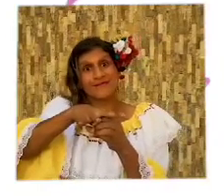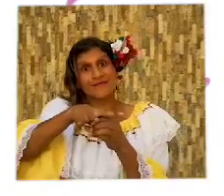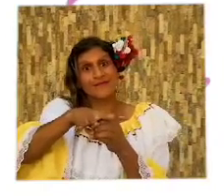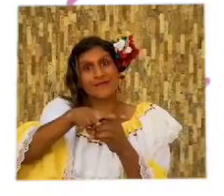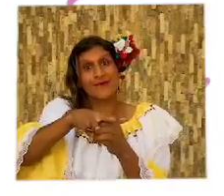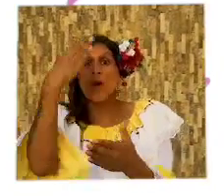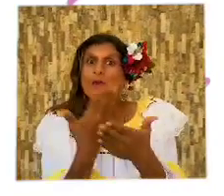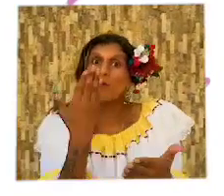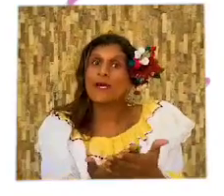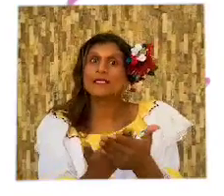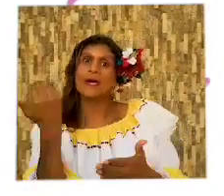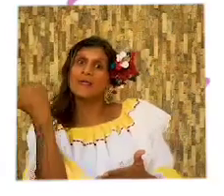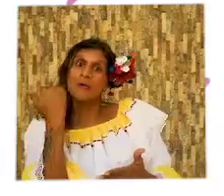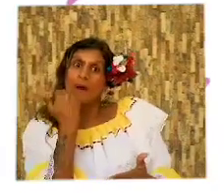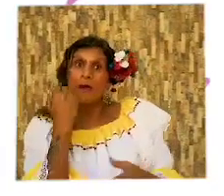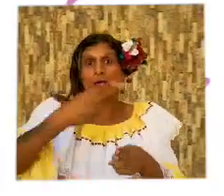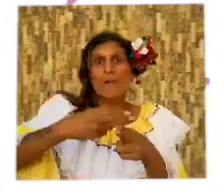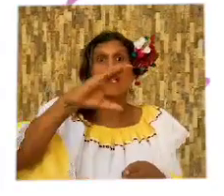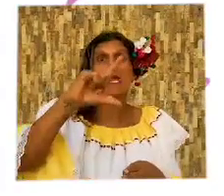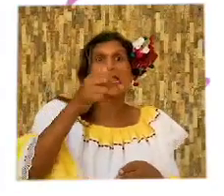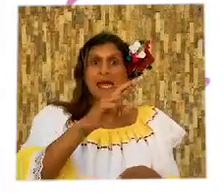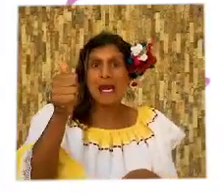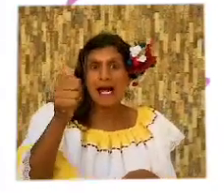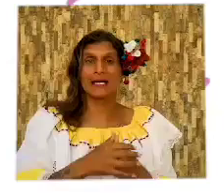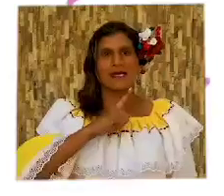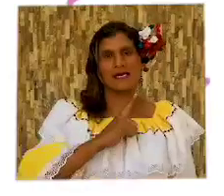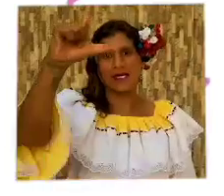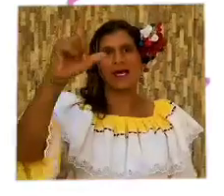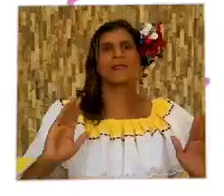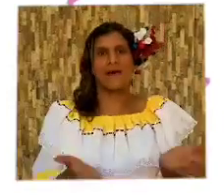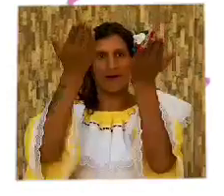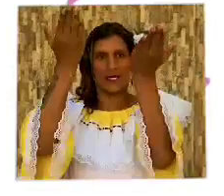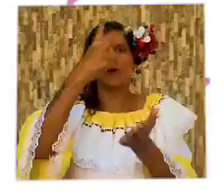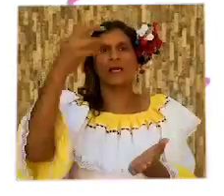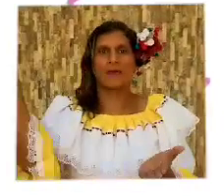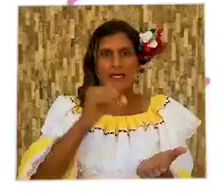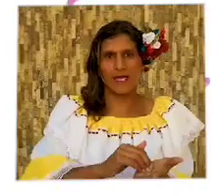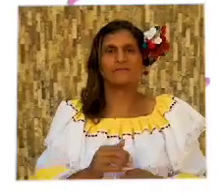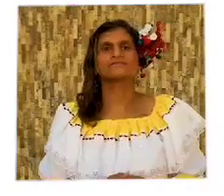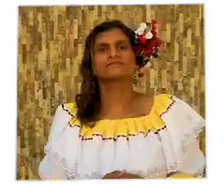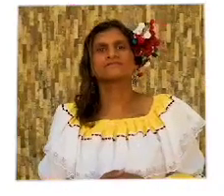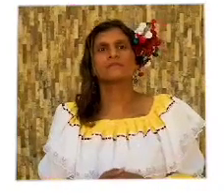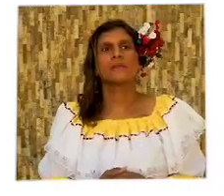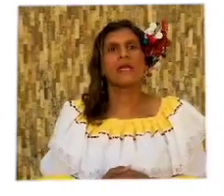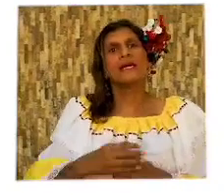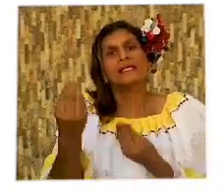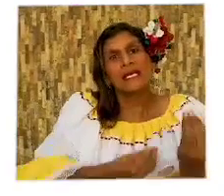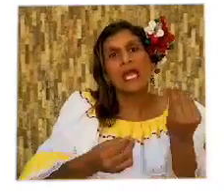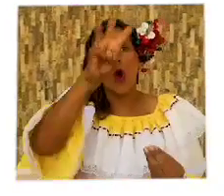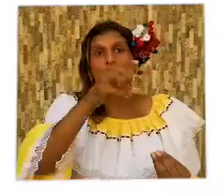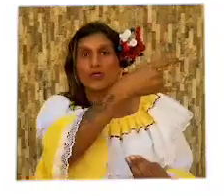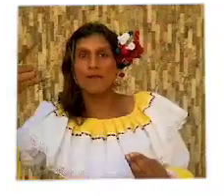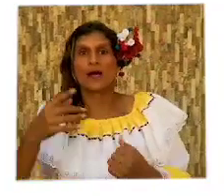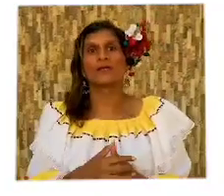mujeres caídas en la huelga de 1908. ¡Epa, hijo de madre! ¡Vamos pues! Pero además